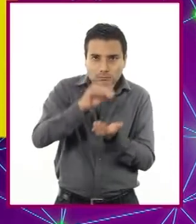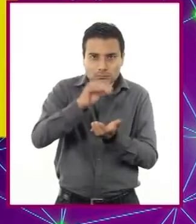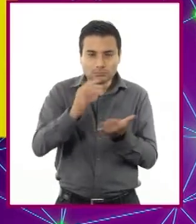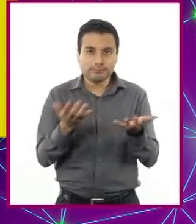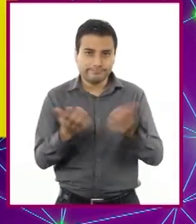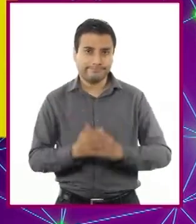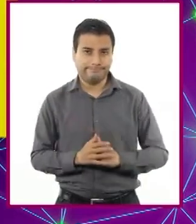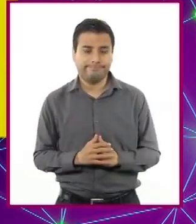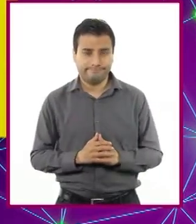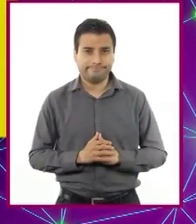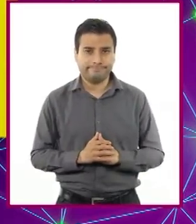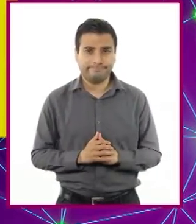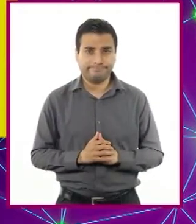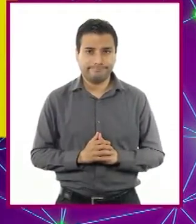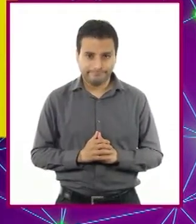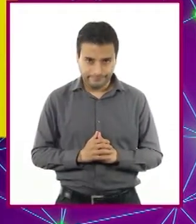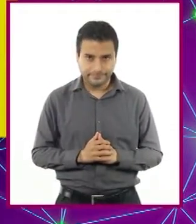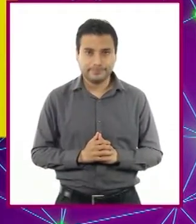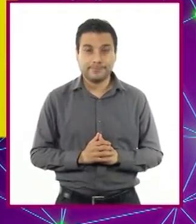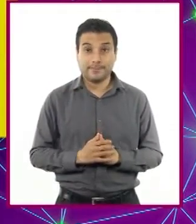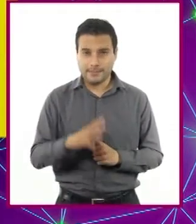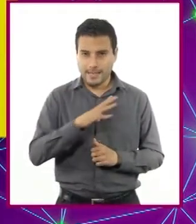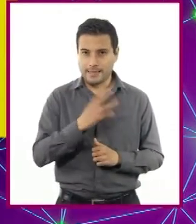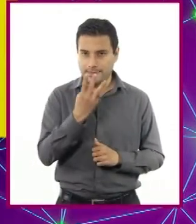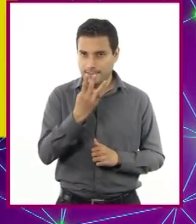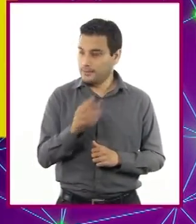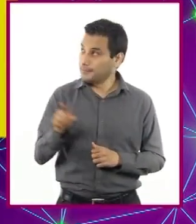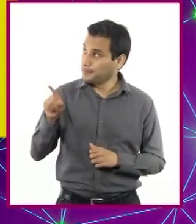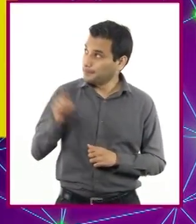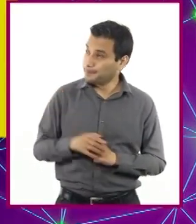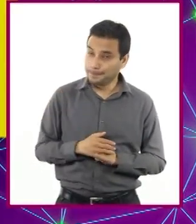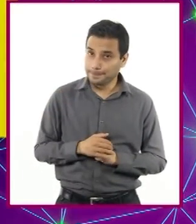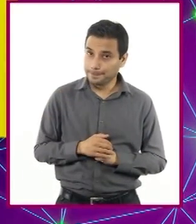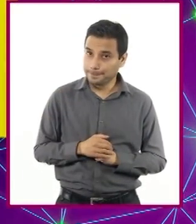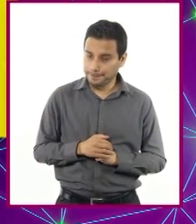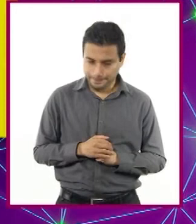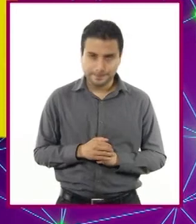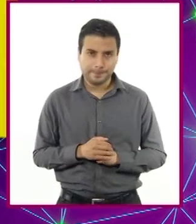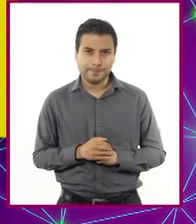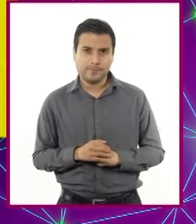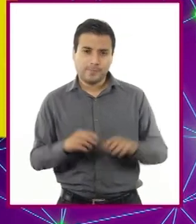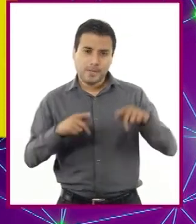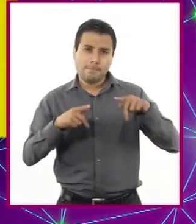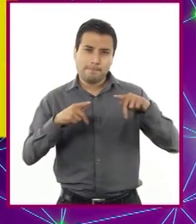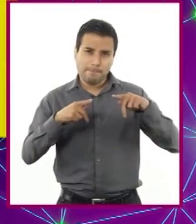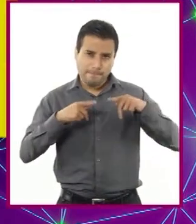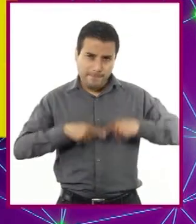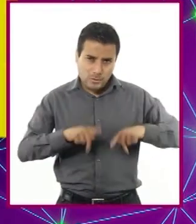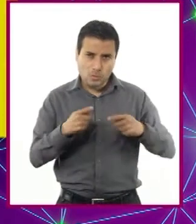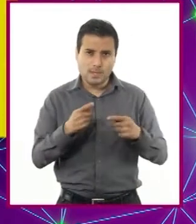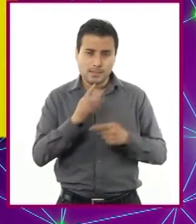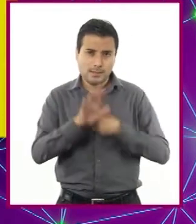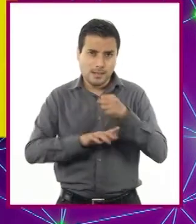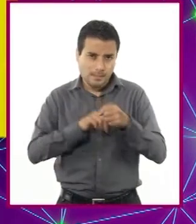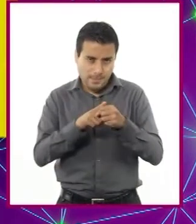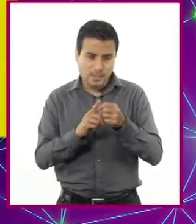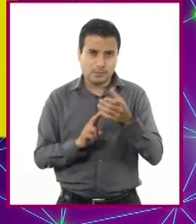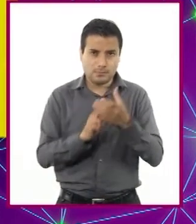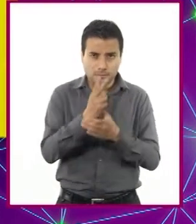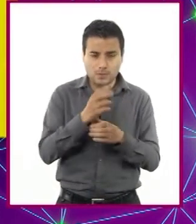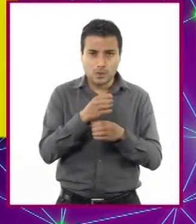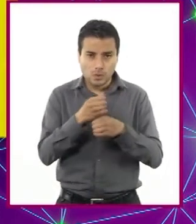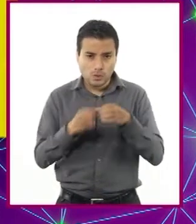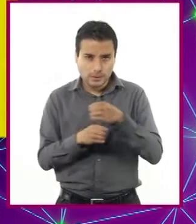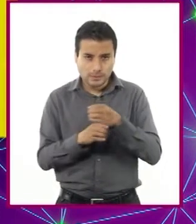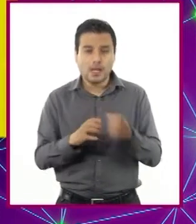3 dimensiones: largo, ancho y altura. Los seres vivos y los objetos tenemos volumen,